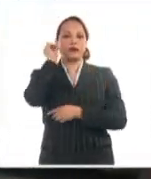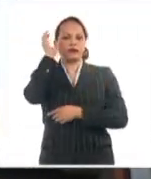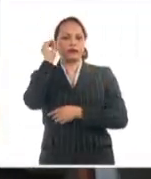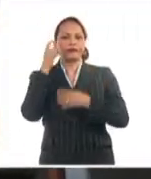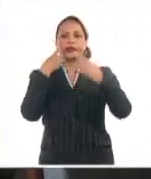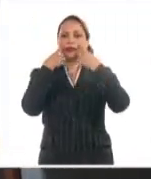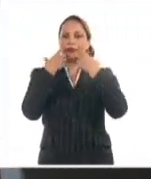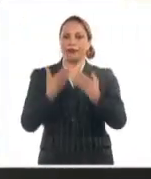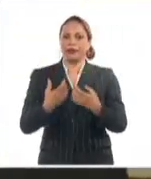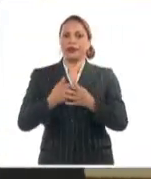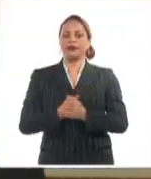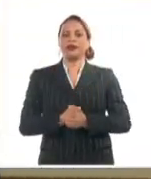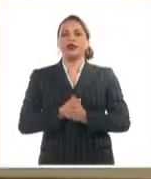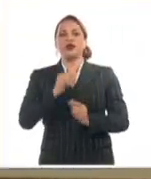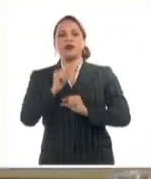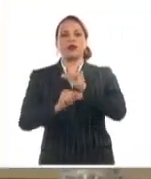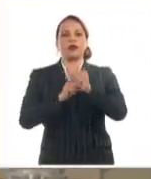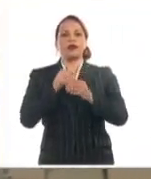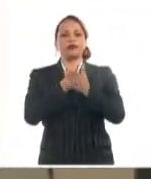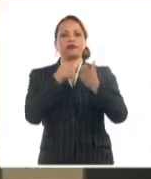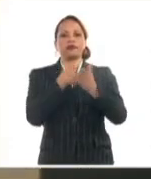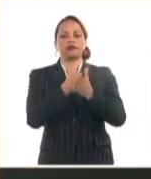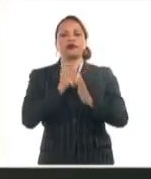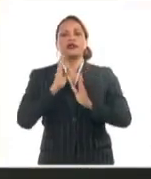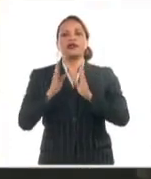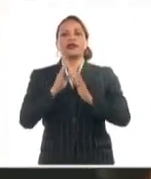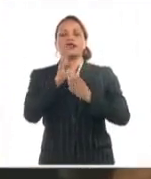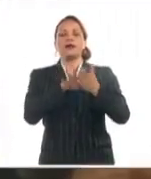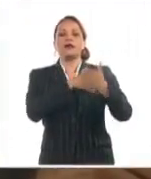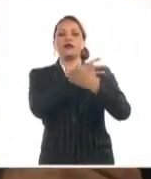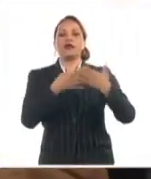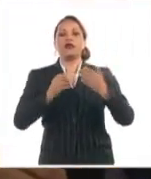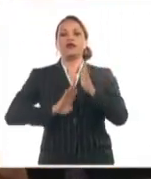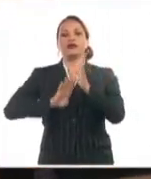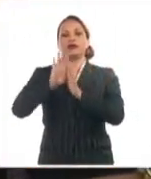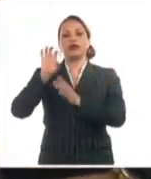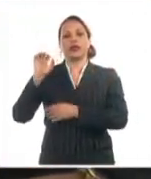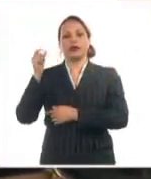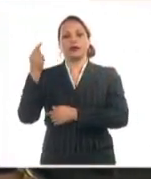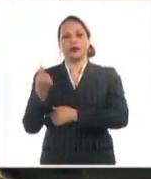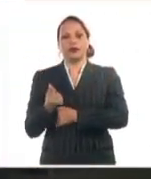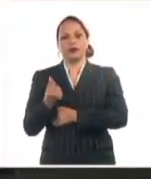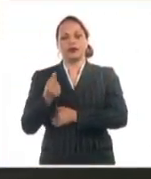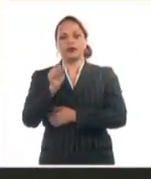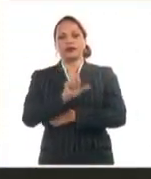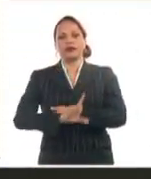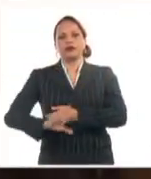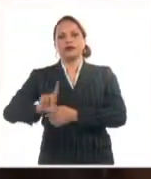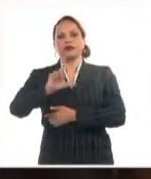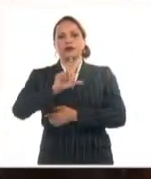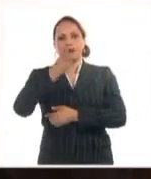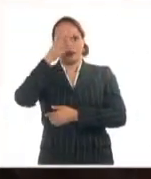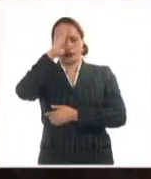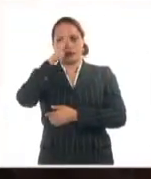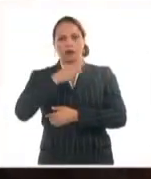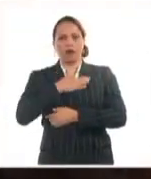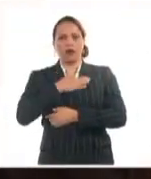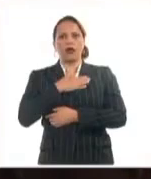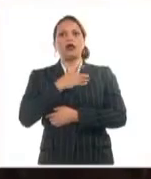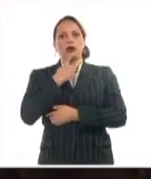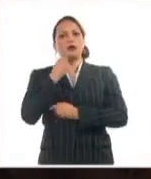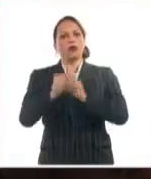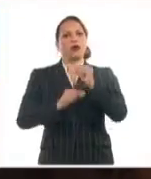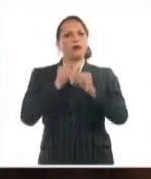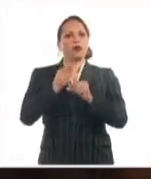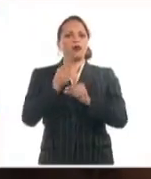importantes que se ha impulsado como parte de la actualización del modelo de desarrollo económico y social en Cuba. Hemos generado en